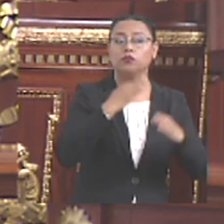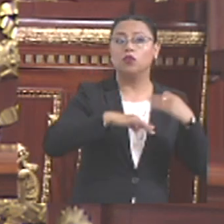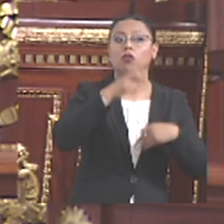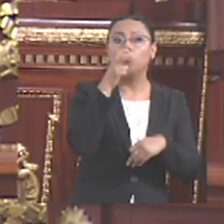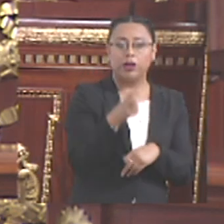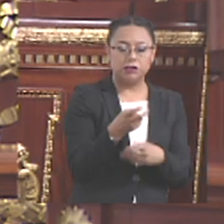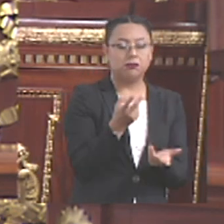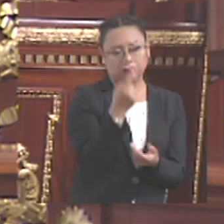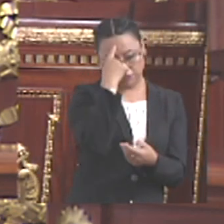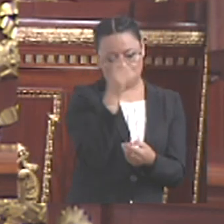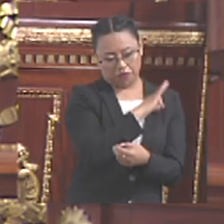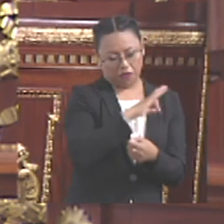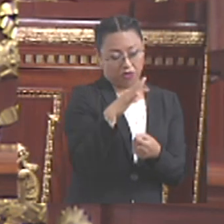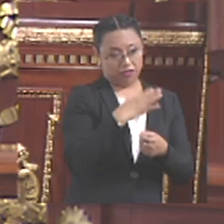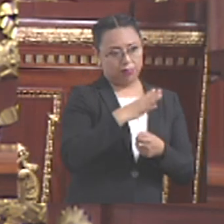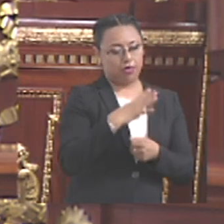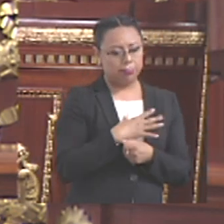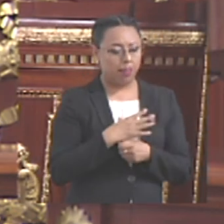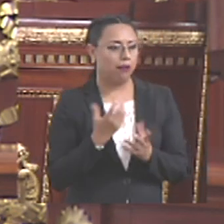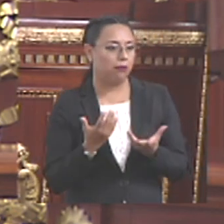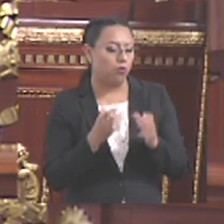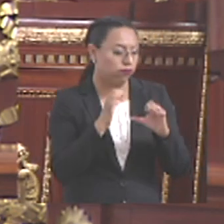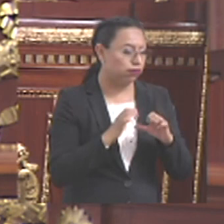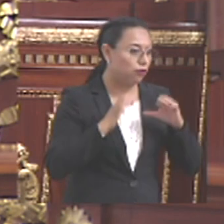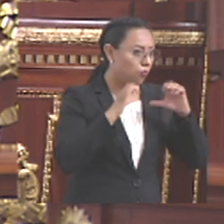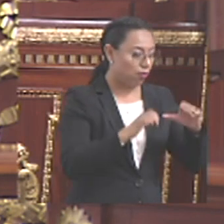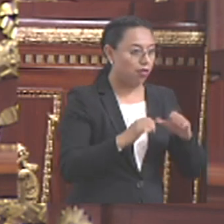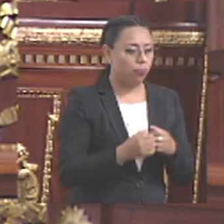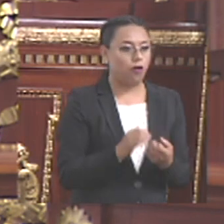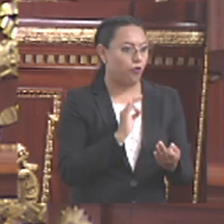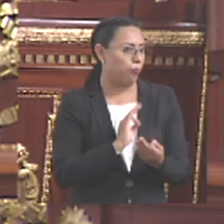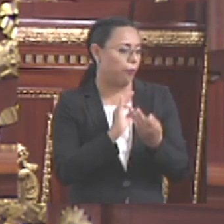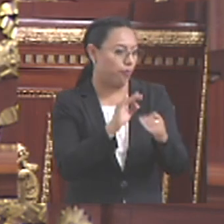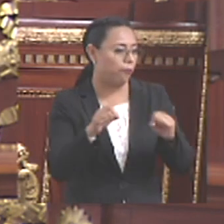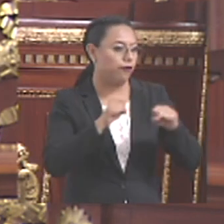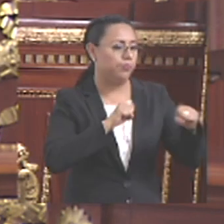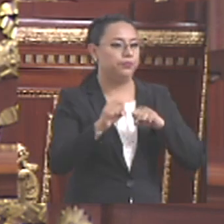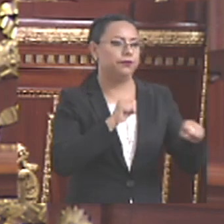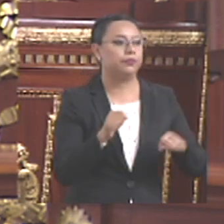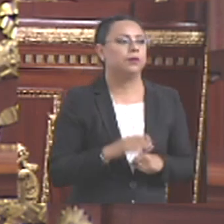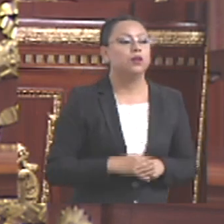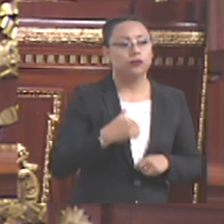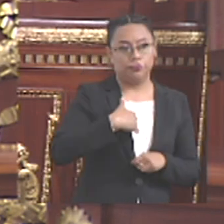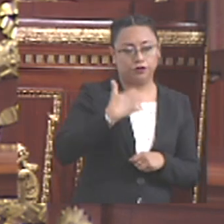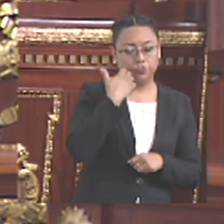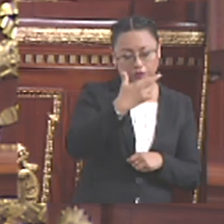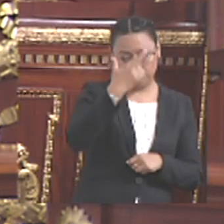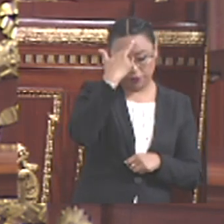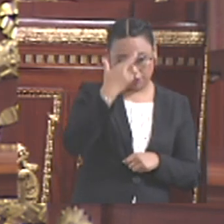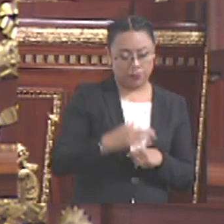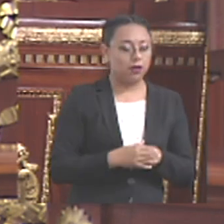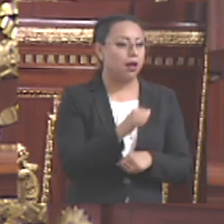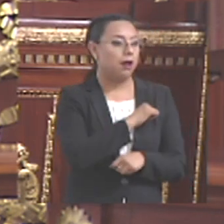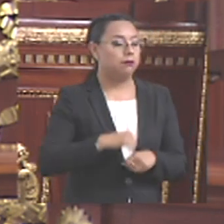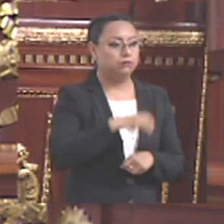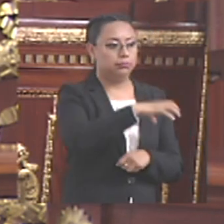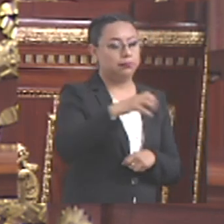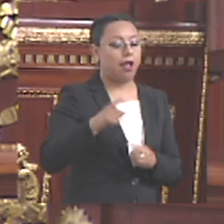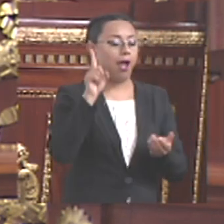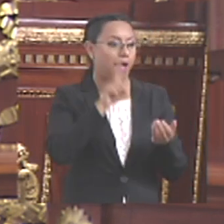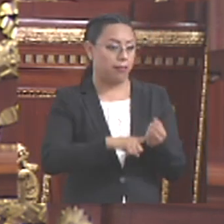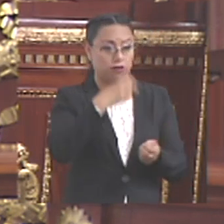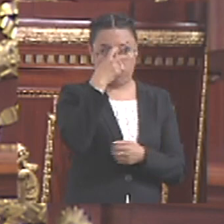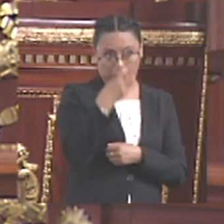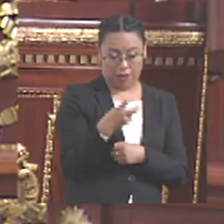un sismo. Aquí me gustaría recordarle a las alcaldías que en este Congreso se aprobó un punto de acuerdo para que estos